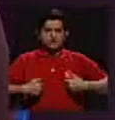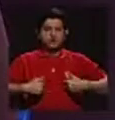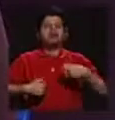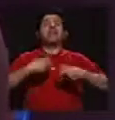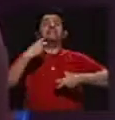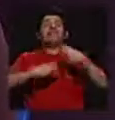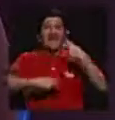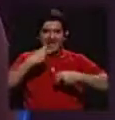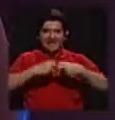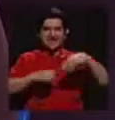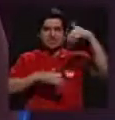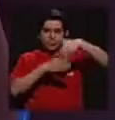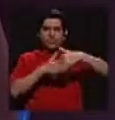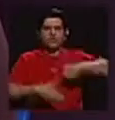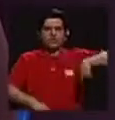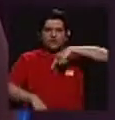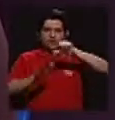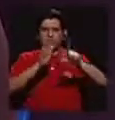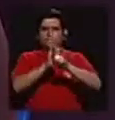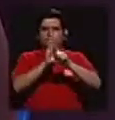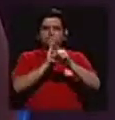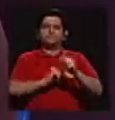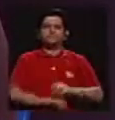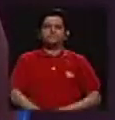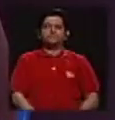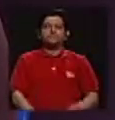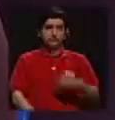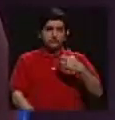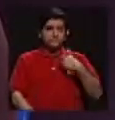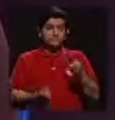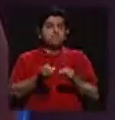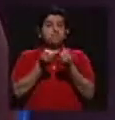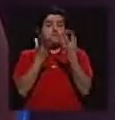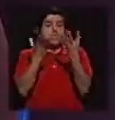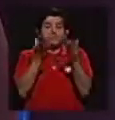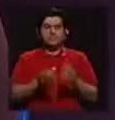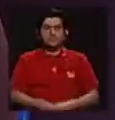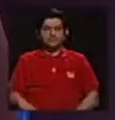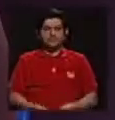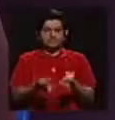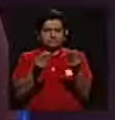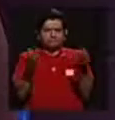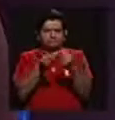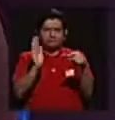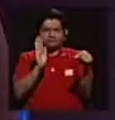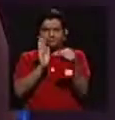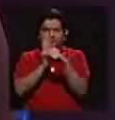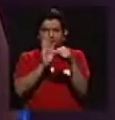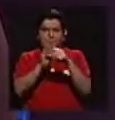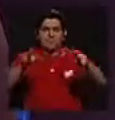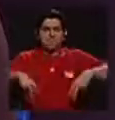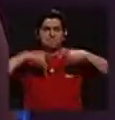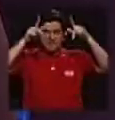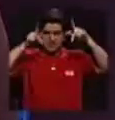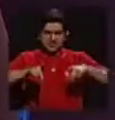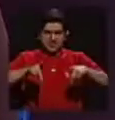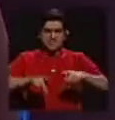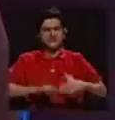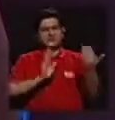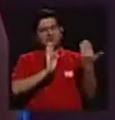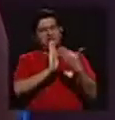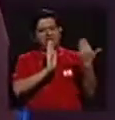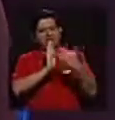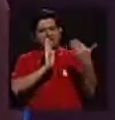delito, en nuestra legislación lo es. Y además tiene múltiples consecuencias negativas en la vida de las personas que la